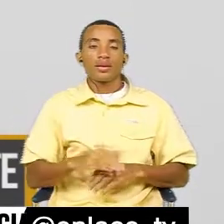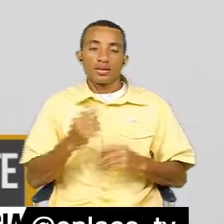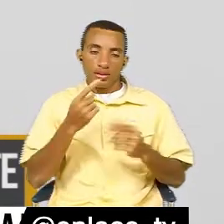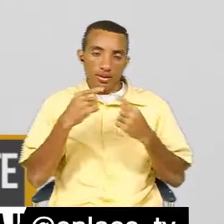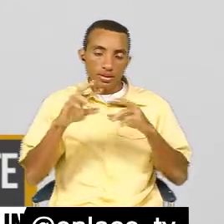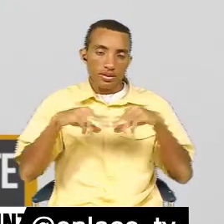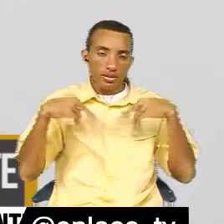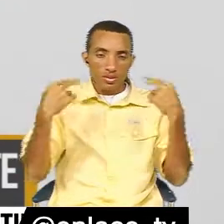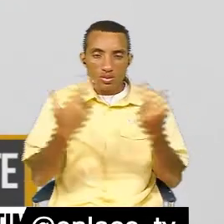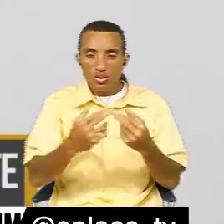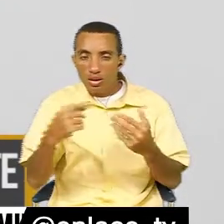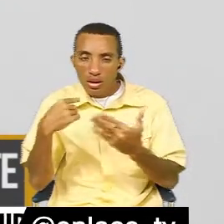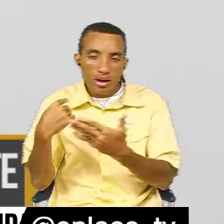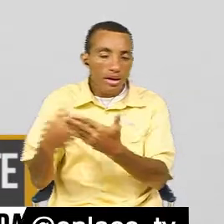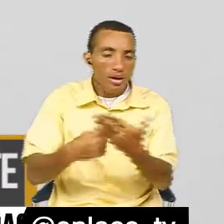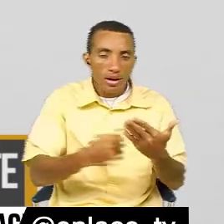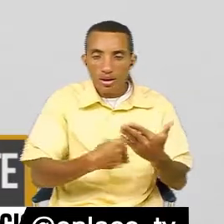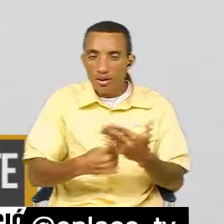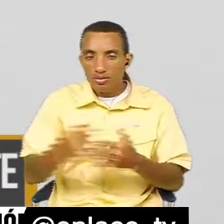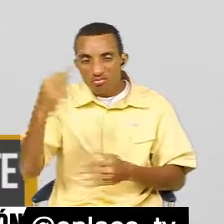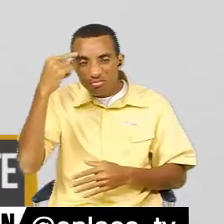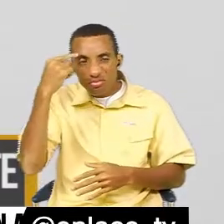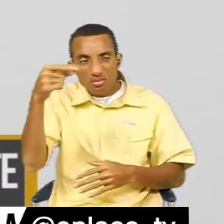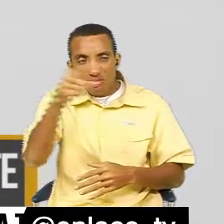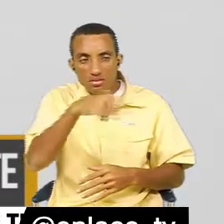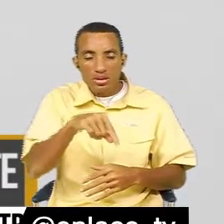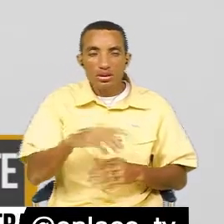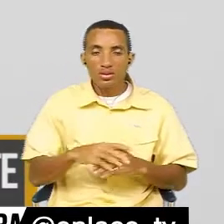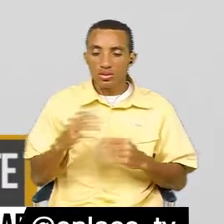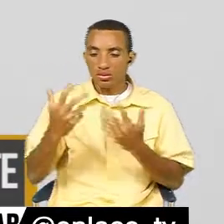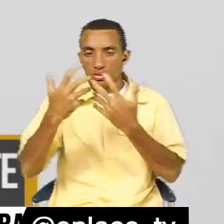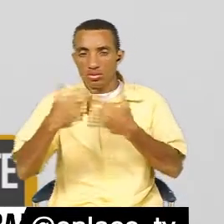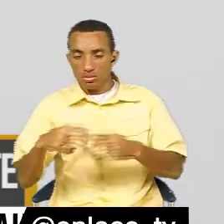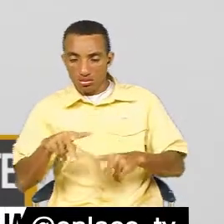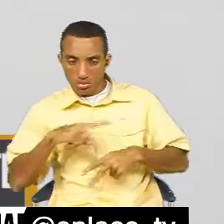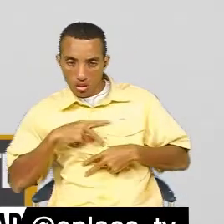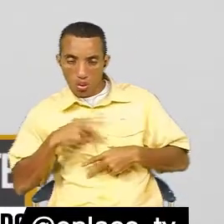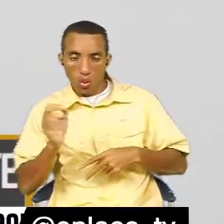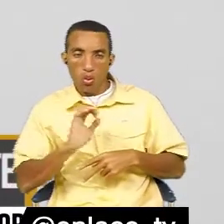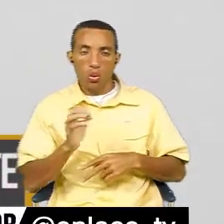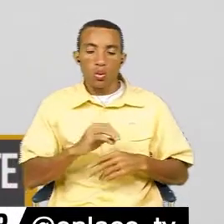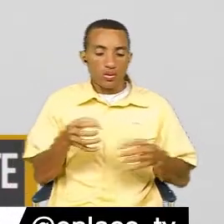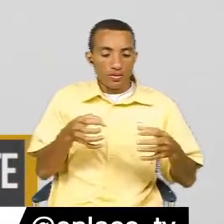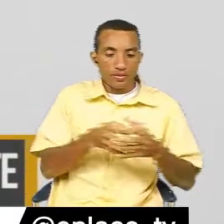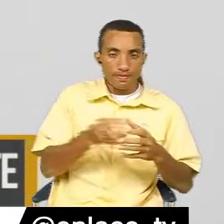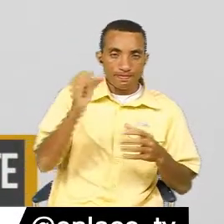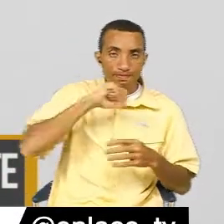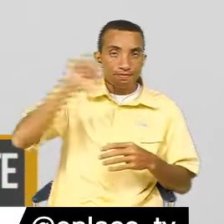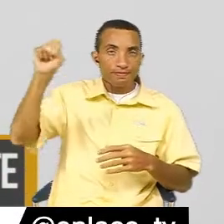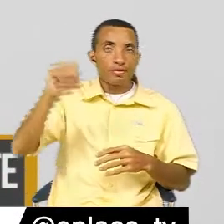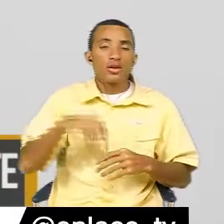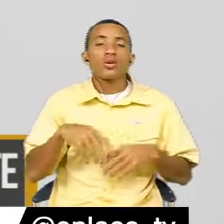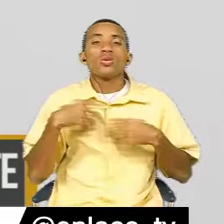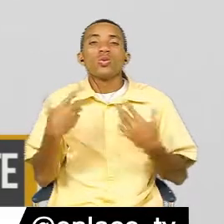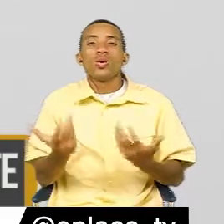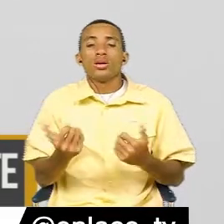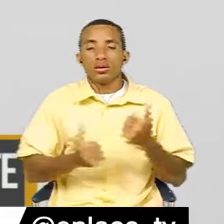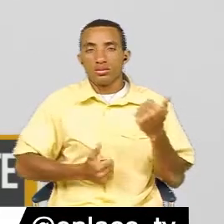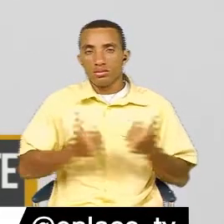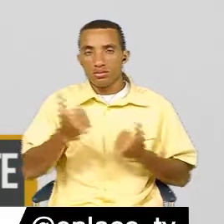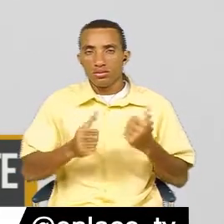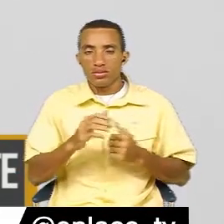ellos para saber ellos desde su perspectiva, bien sea como empresarios y como organizaciones sindicales, cuál es